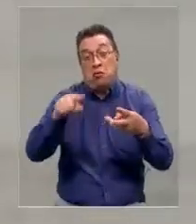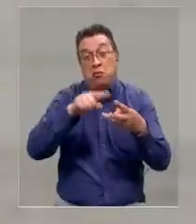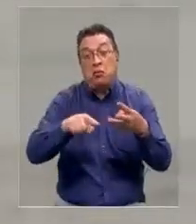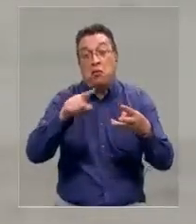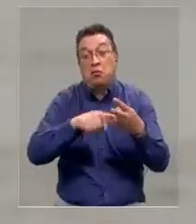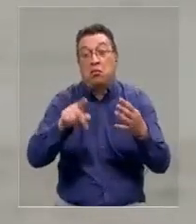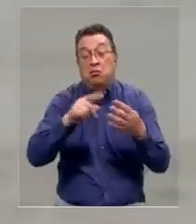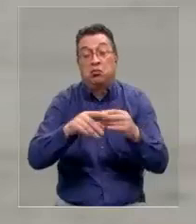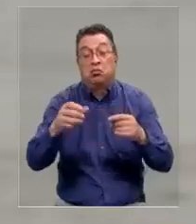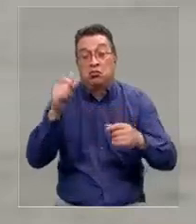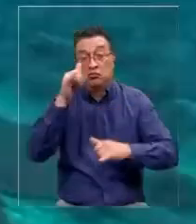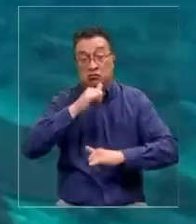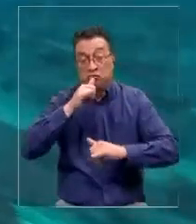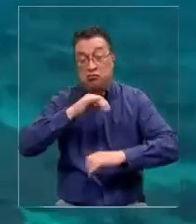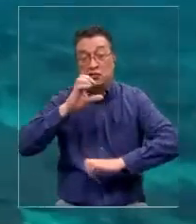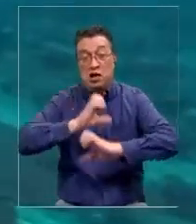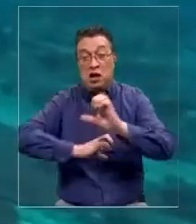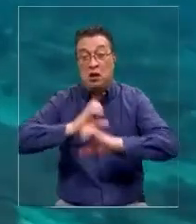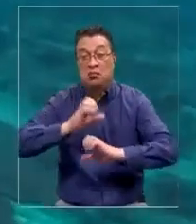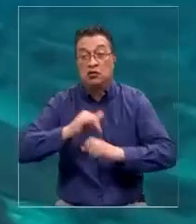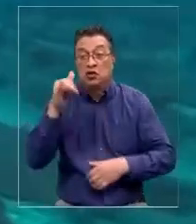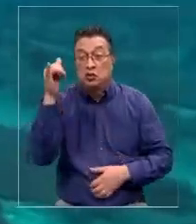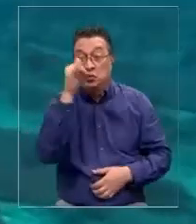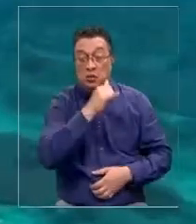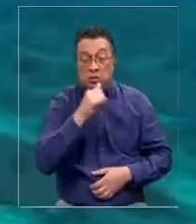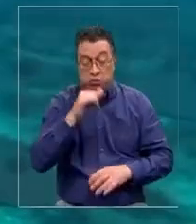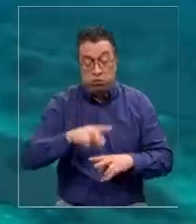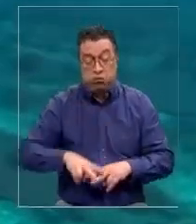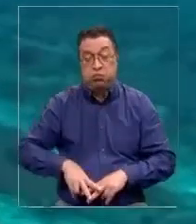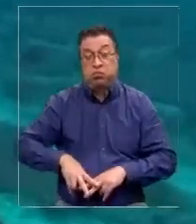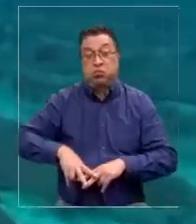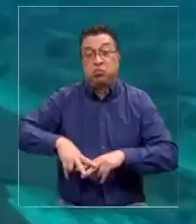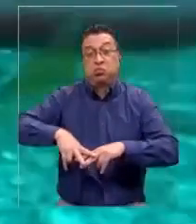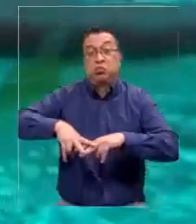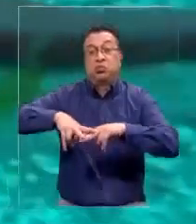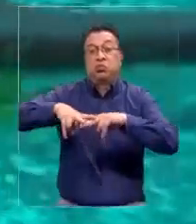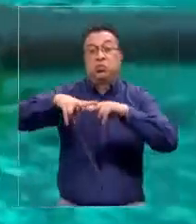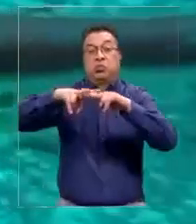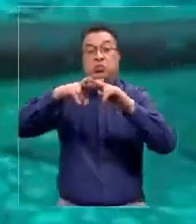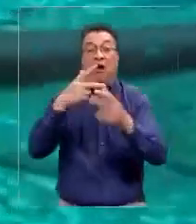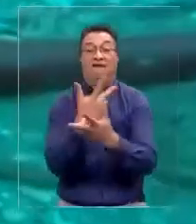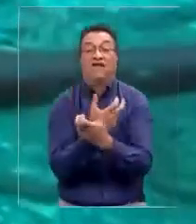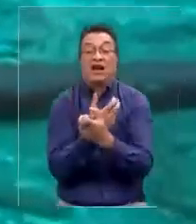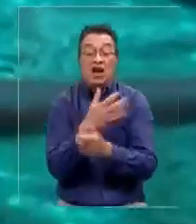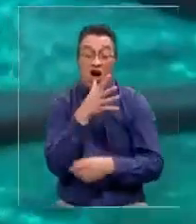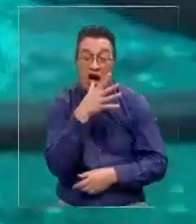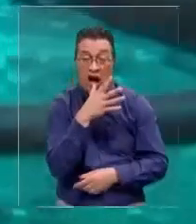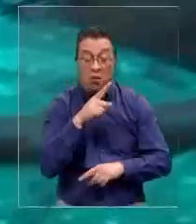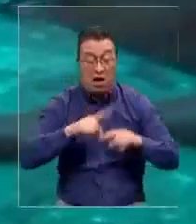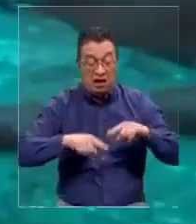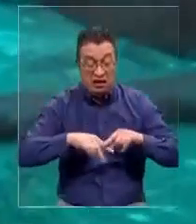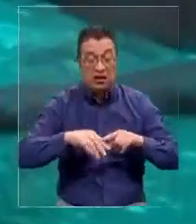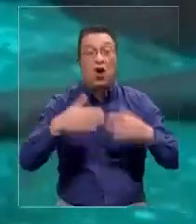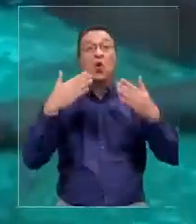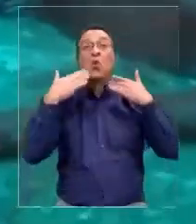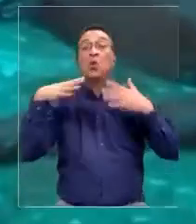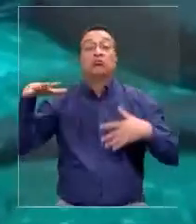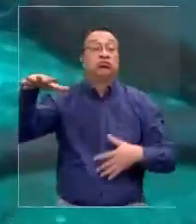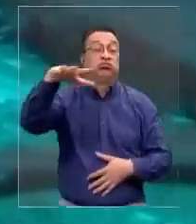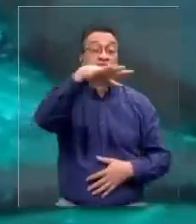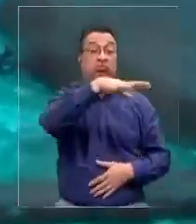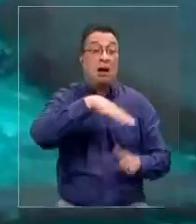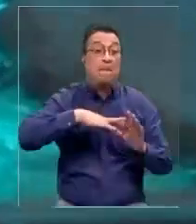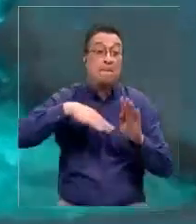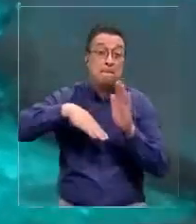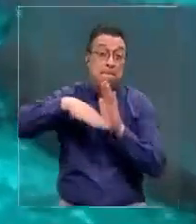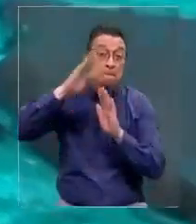episodios de polución industrial. Contaminación acumulativa que ha envenenado el agua, el suelo y el aire durante